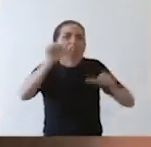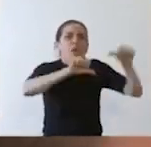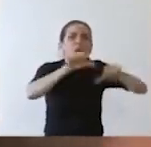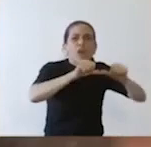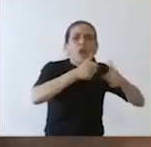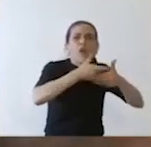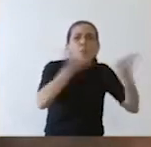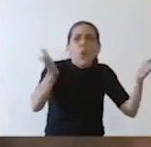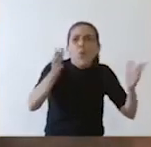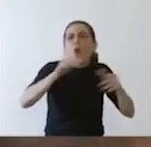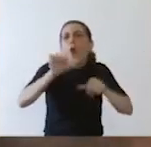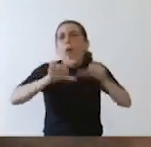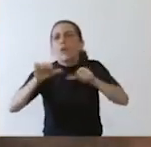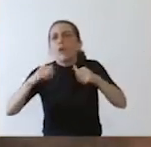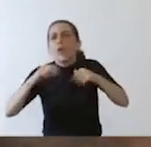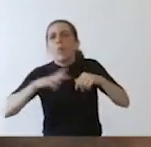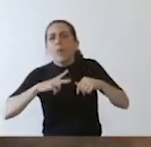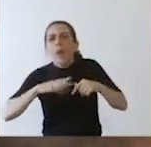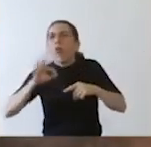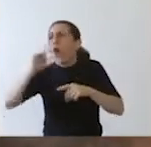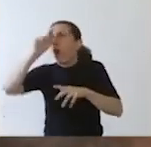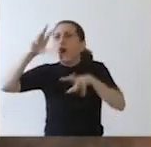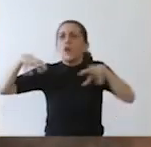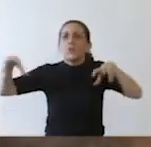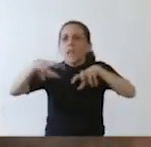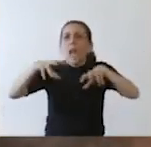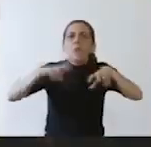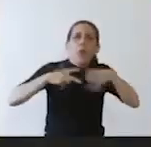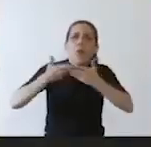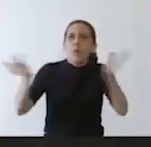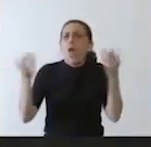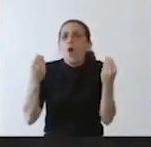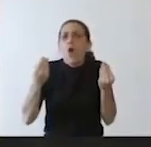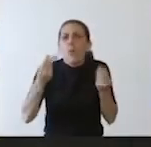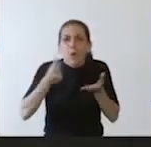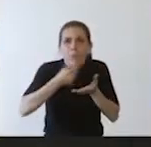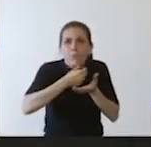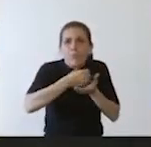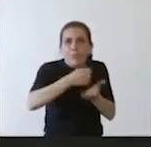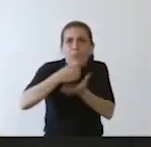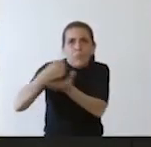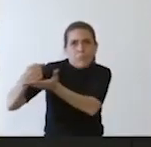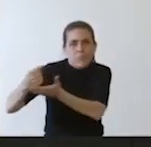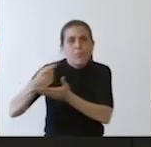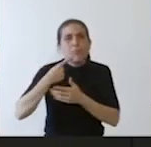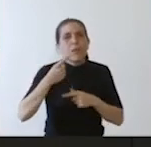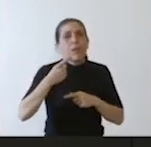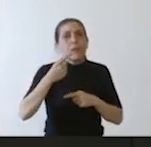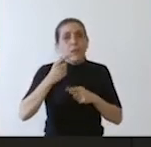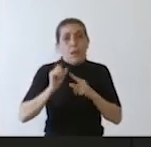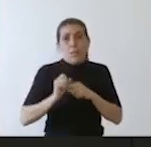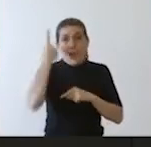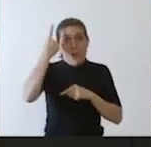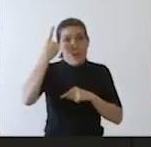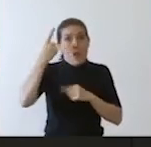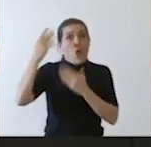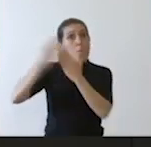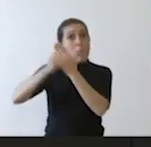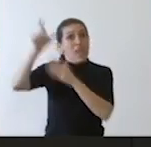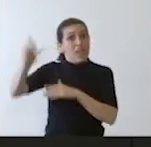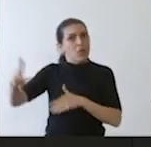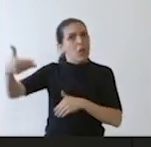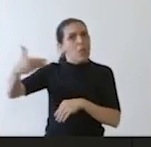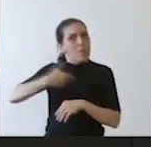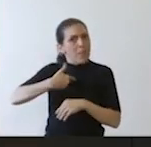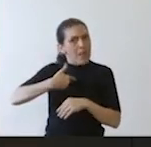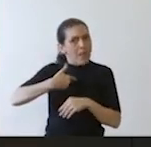o al sistema de salud público de la Nación. Desde el primer momento lo que nos solicitó el ministro es